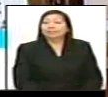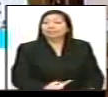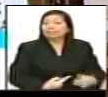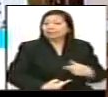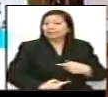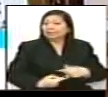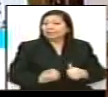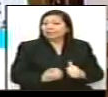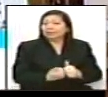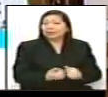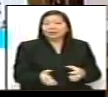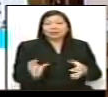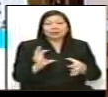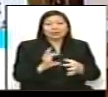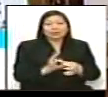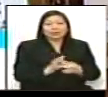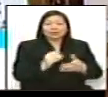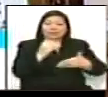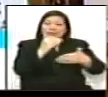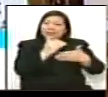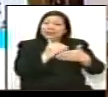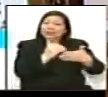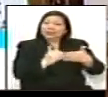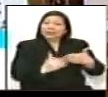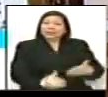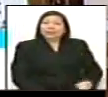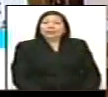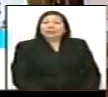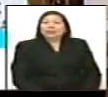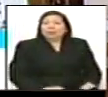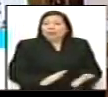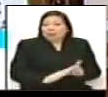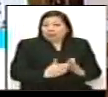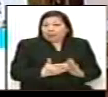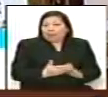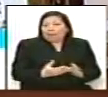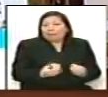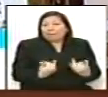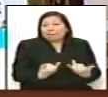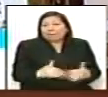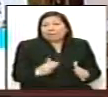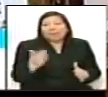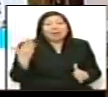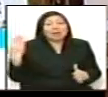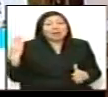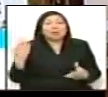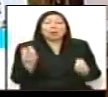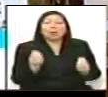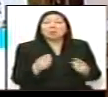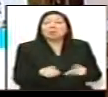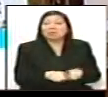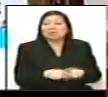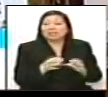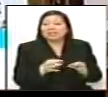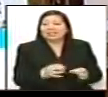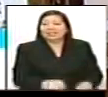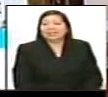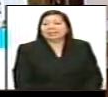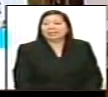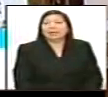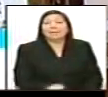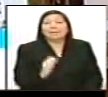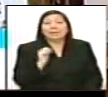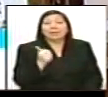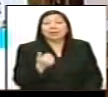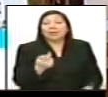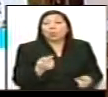traer a colación la agenda de las comunidades indígenas, como lo hemos hecho en algunos casos. O también es cierto que el día de